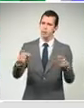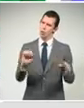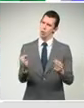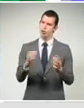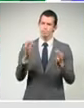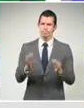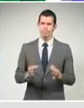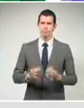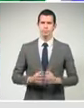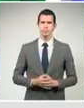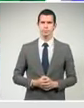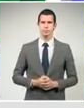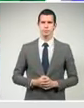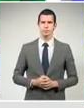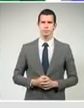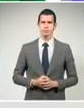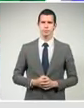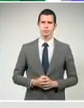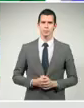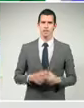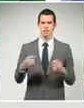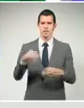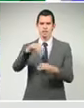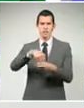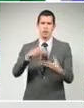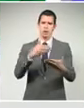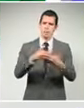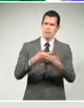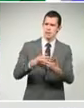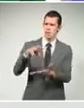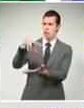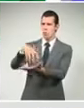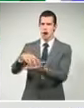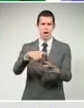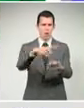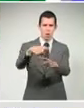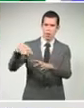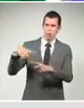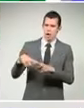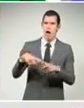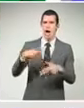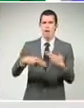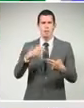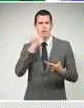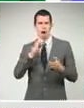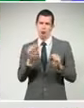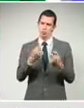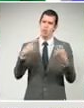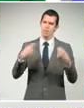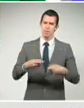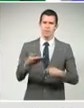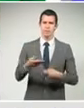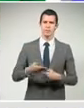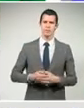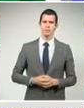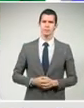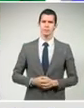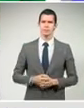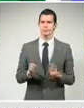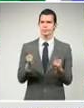controlar la transmisión que se incrementó en ese lugar específicamente. En resumen,